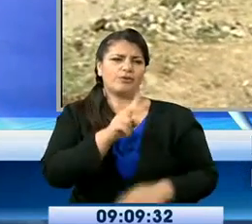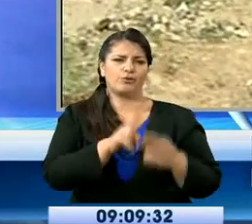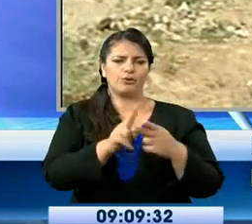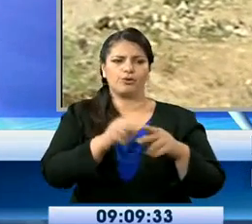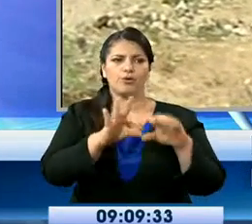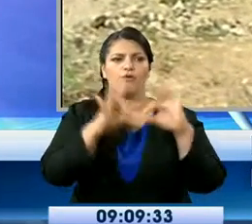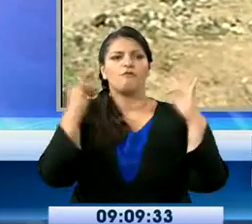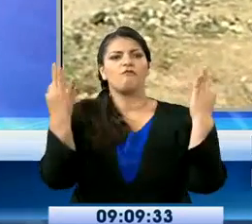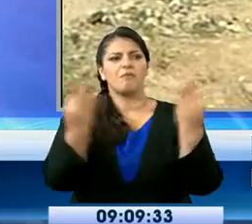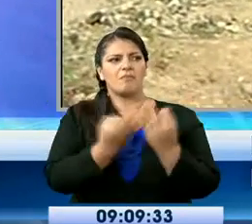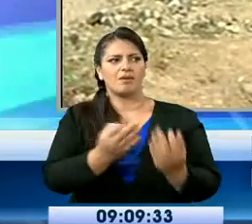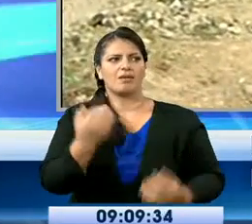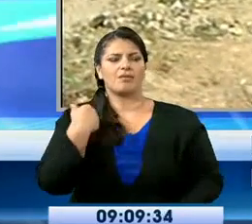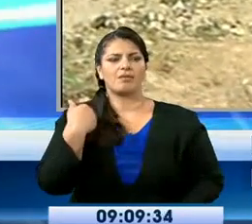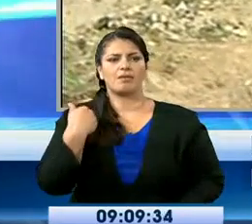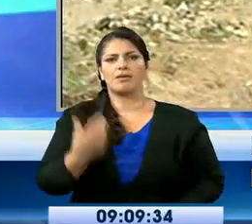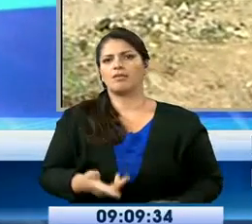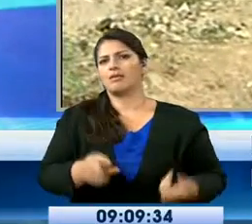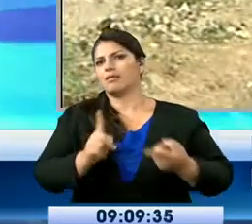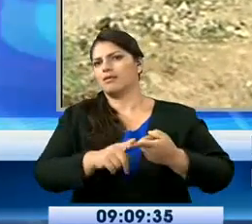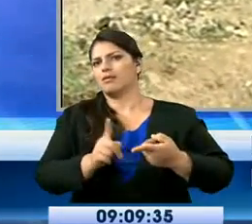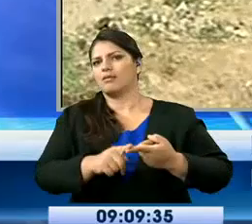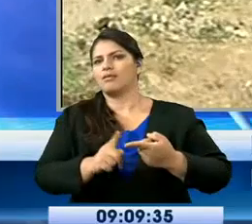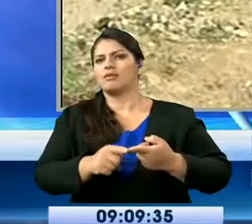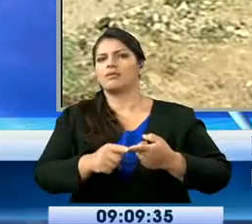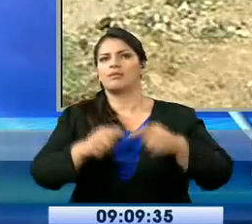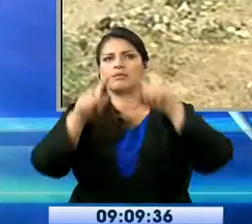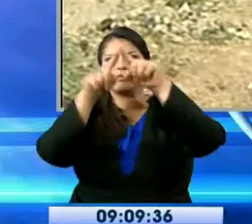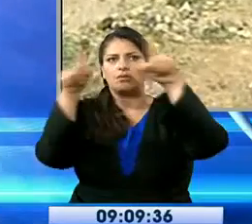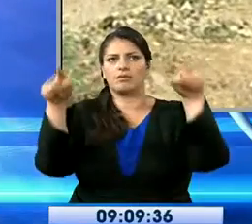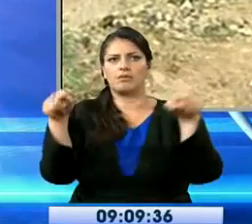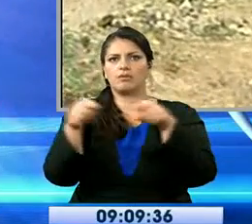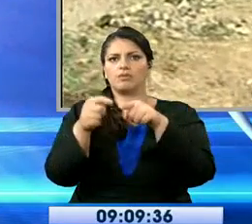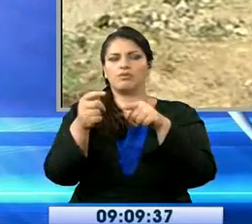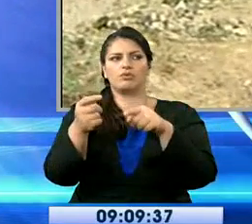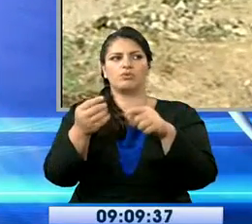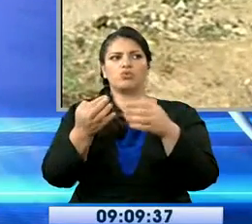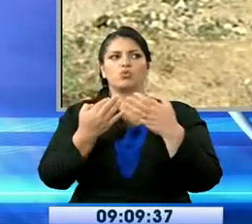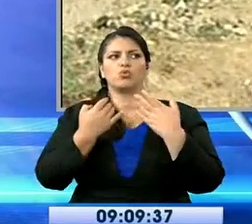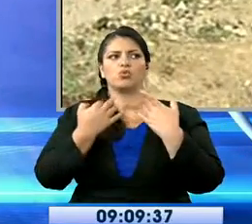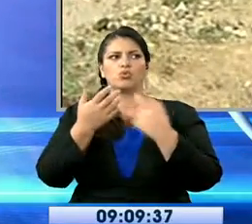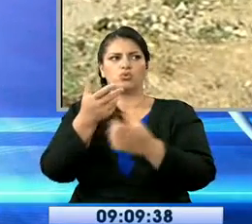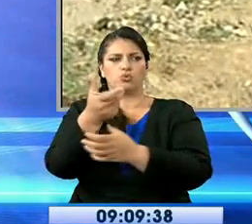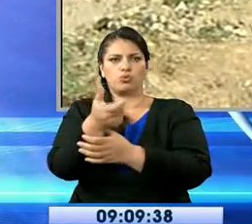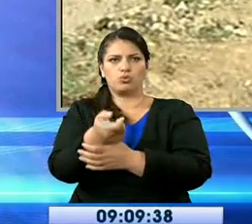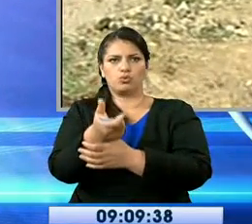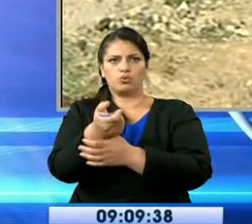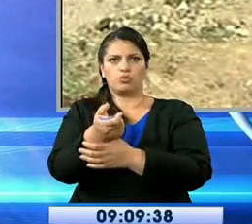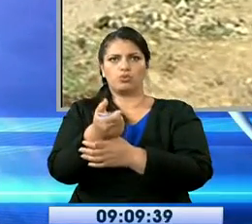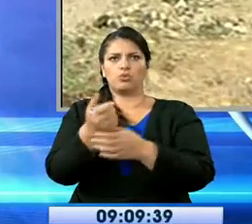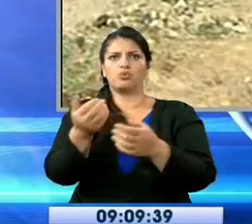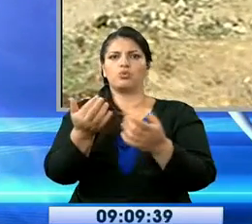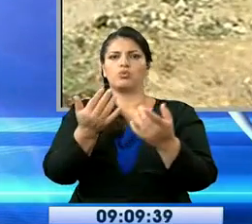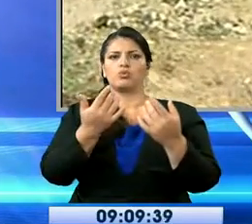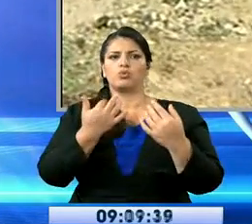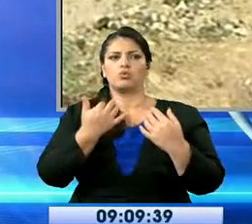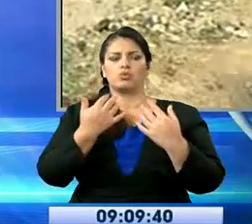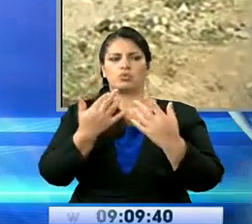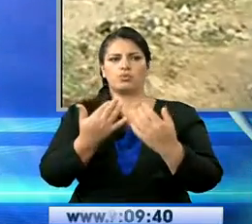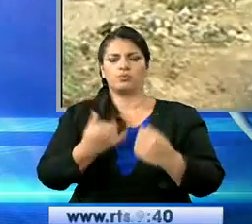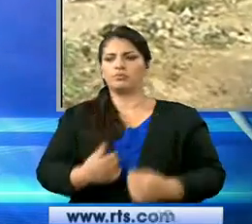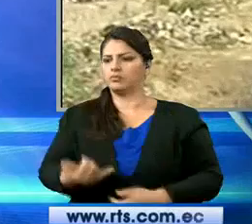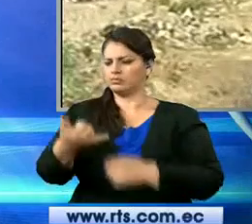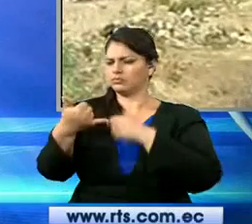con aire acondicionado, y etcétera. Por si acaso, Víctor Hugo, estoy al aire. Muchísimas gracias, la gobernación ya nos está llamando. Ah,